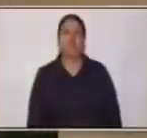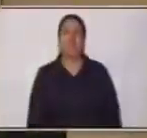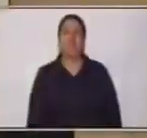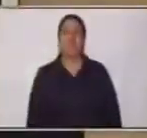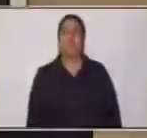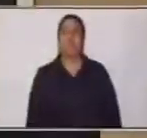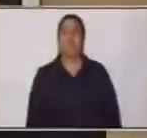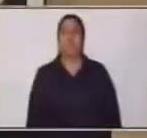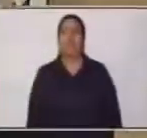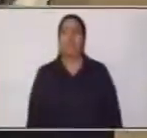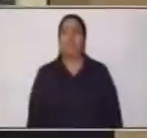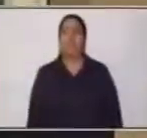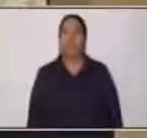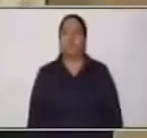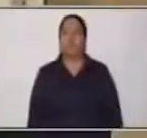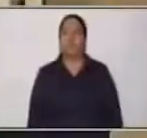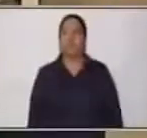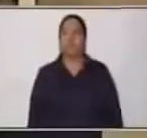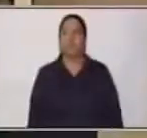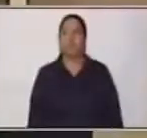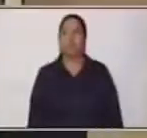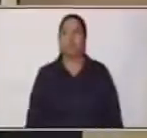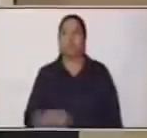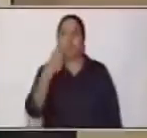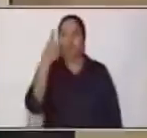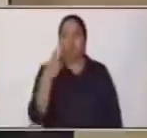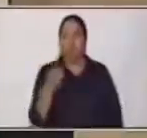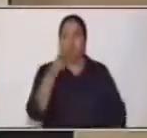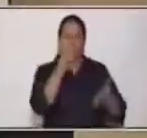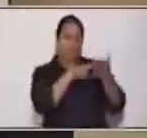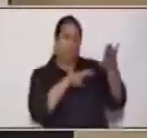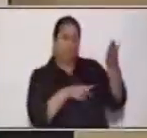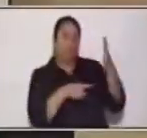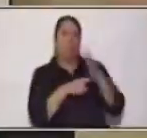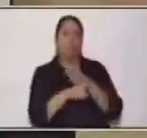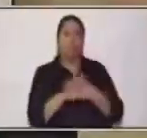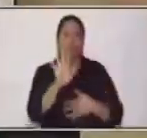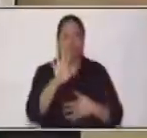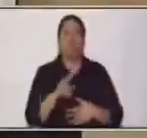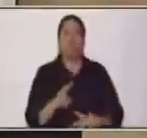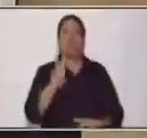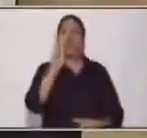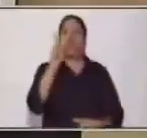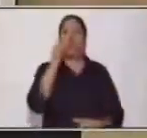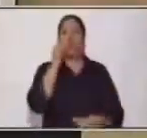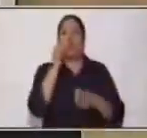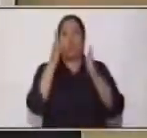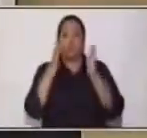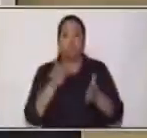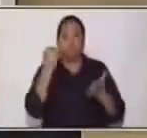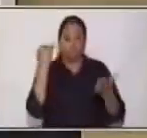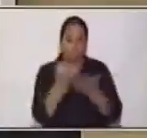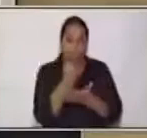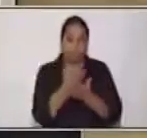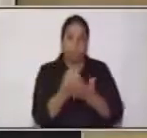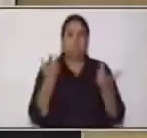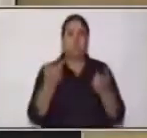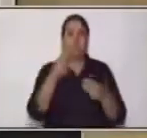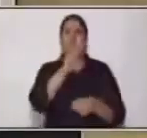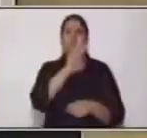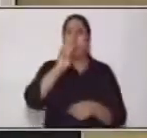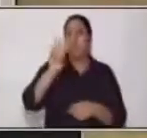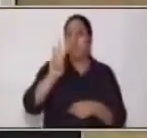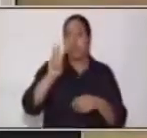Uh-huh. Entonces, vamos a leer nuevamente el problema y dice así: dos investigadores dedican 28 horas en